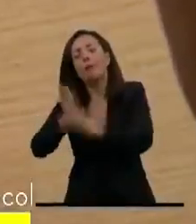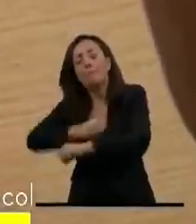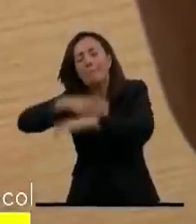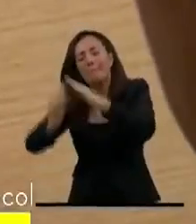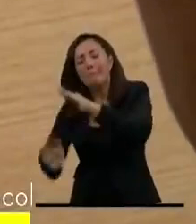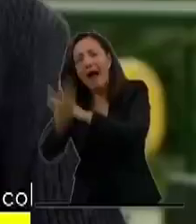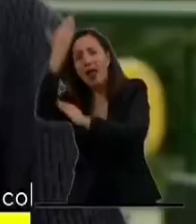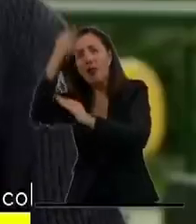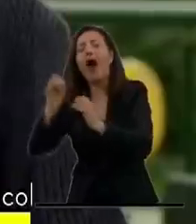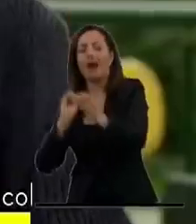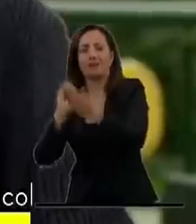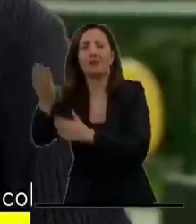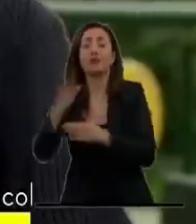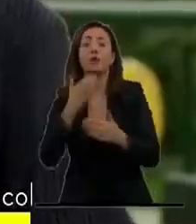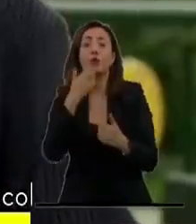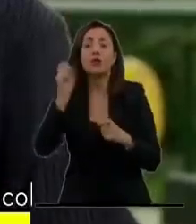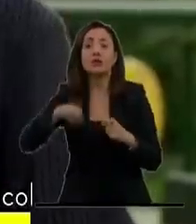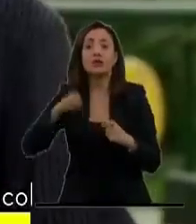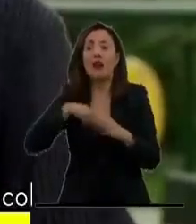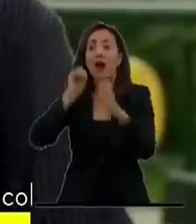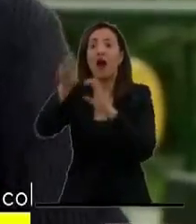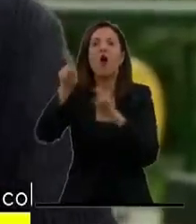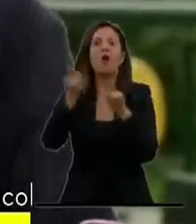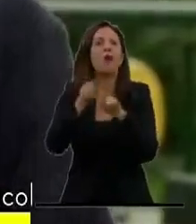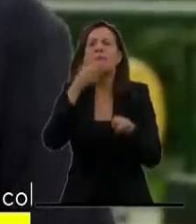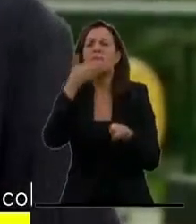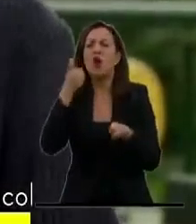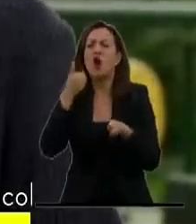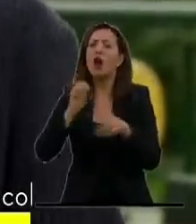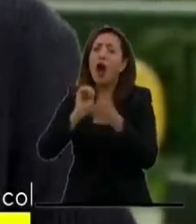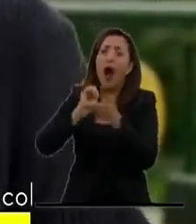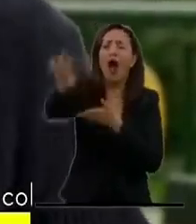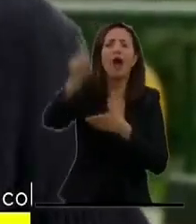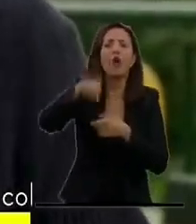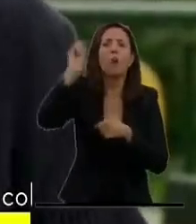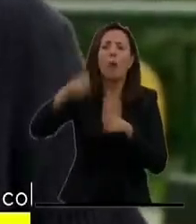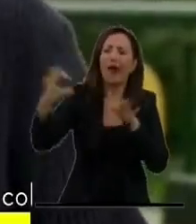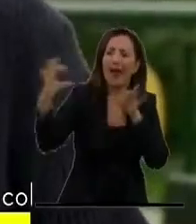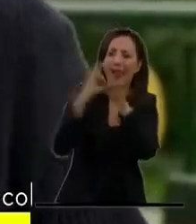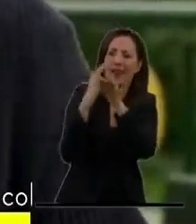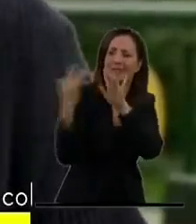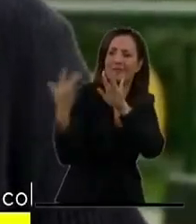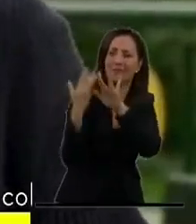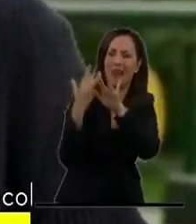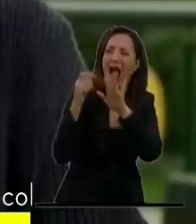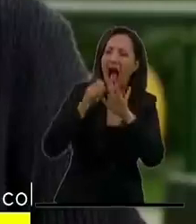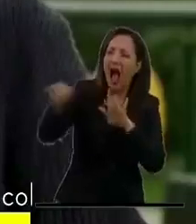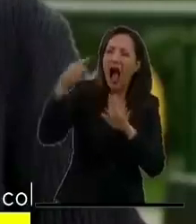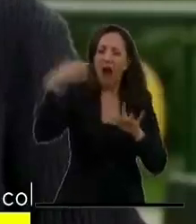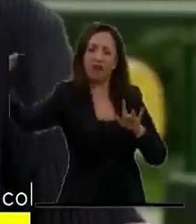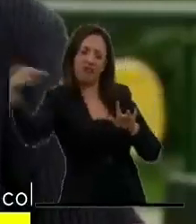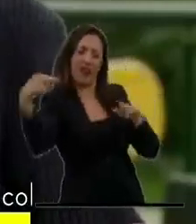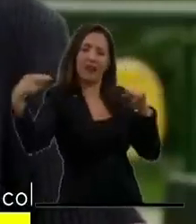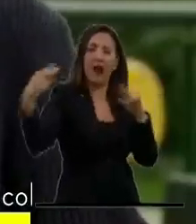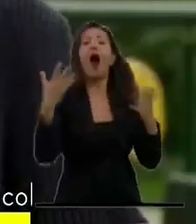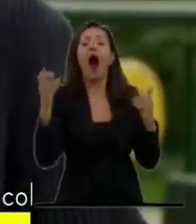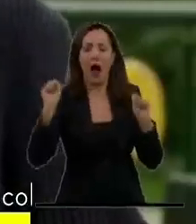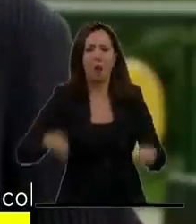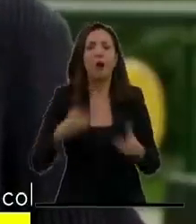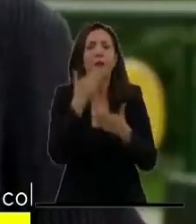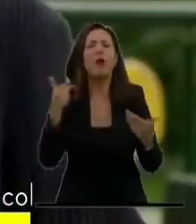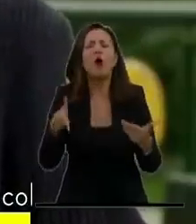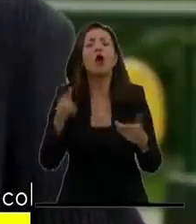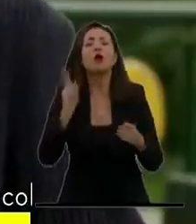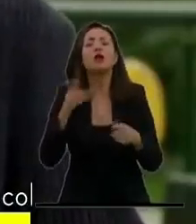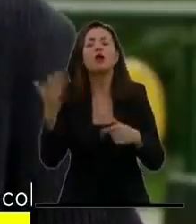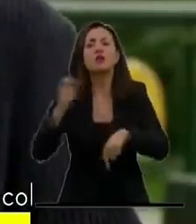compartir un enlace que tenga el archivo sin tener que enviarlo, maravilloso. Si es una obligación enviar el archivo, tratar de comprimirlo para que ocupe menos espacio